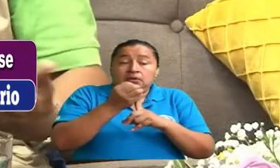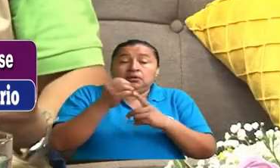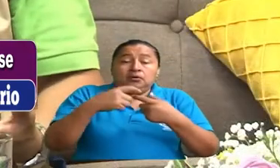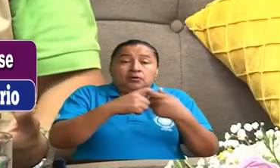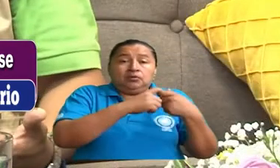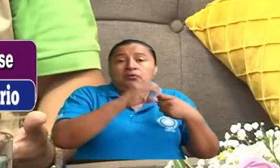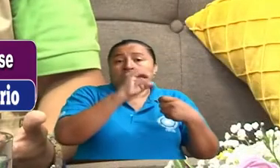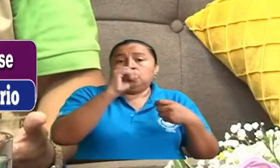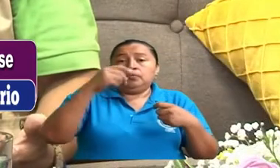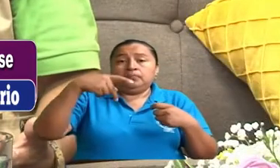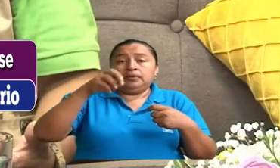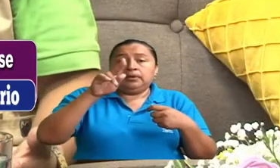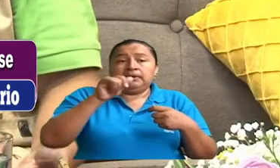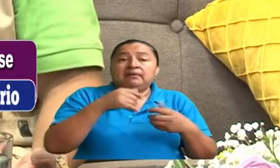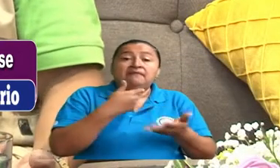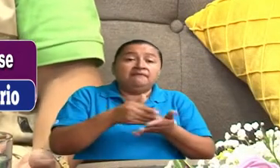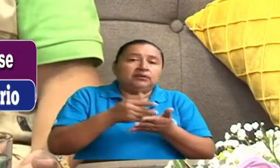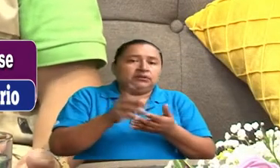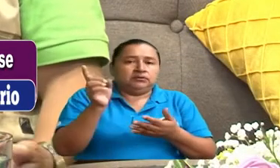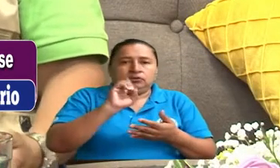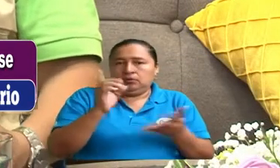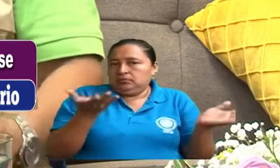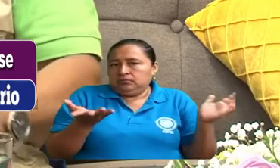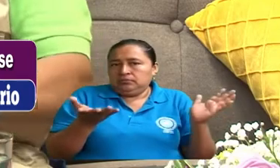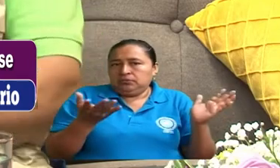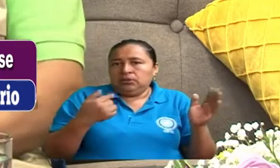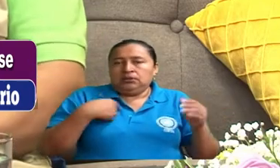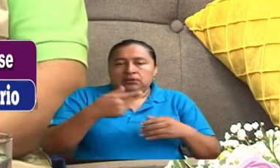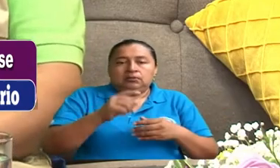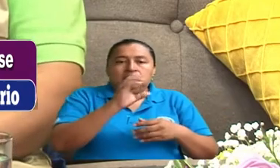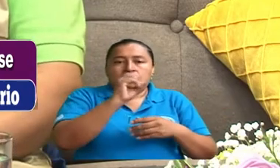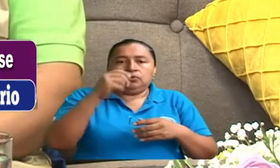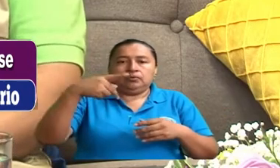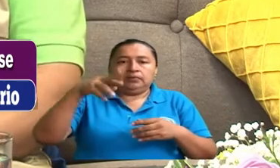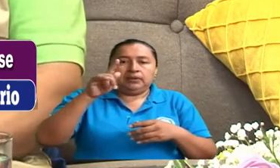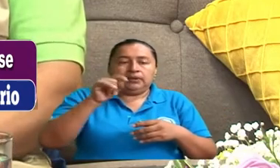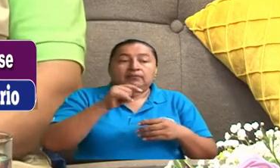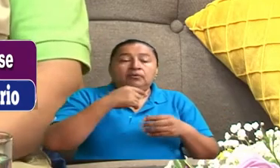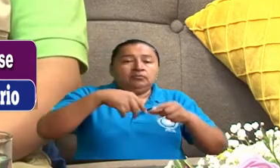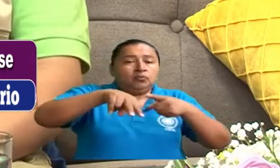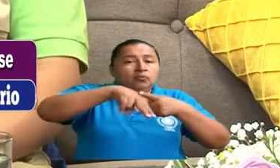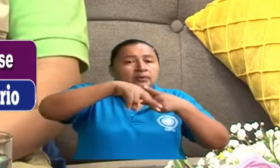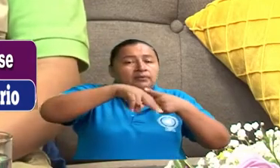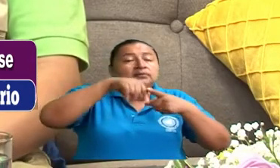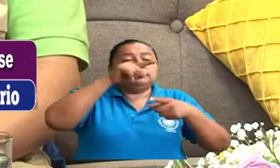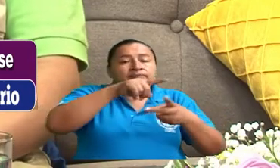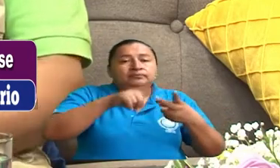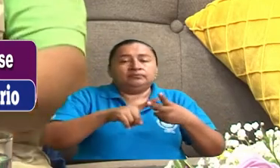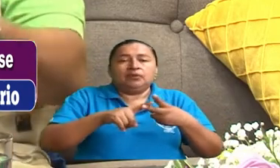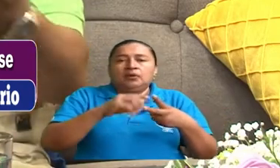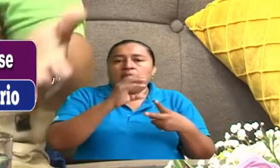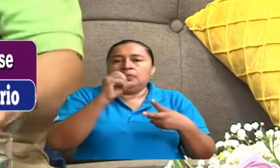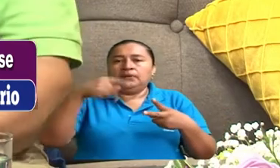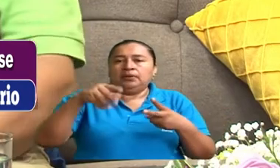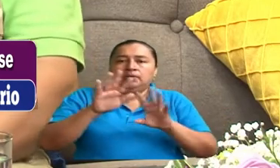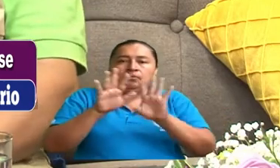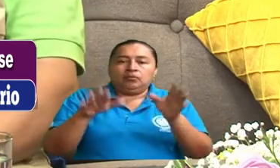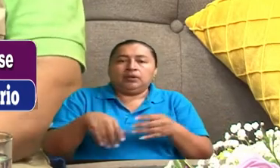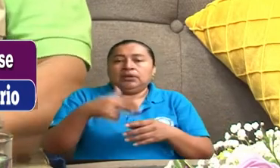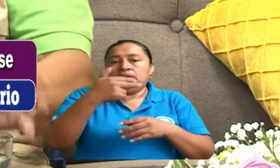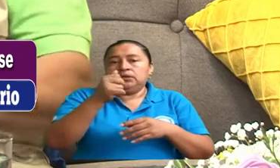no se nos hace fácil. Okay, por ejemplo, claro, ahí tenemos la cooperativa La Chureca Guardabarranco. tenemos cooperativas mujeres de la